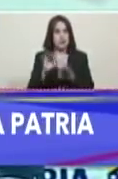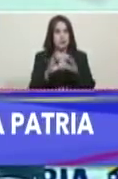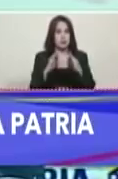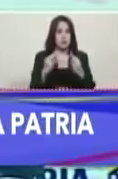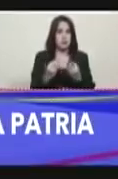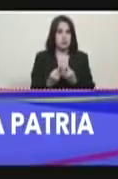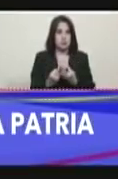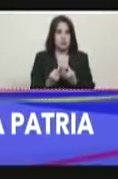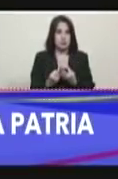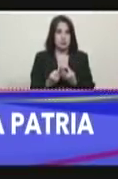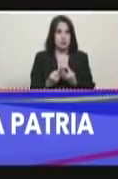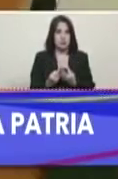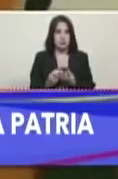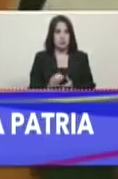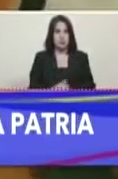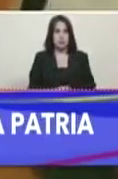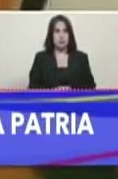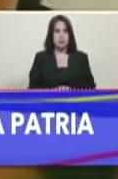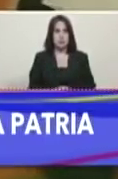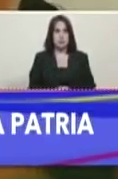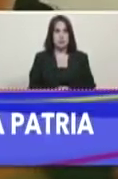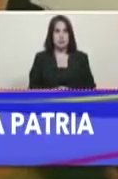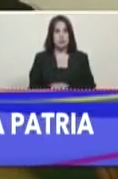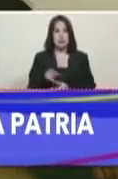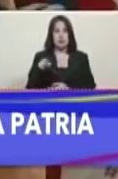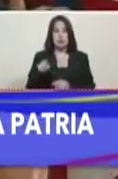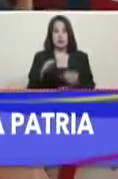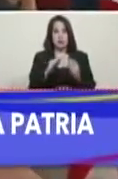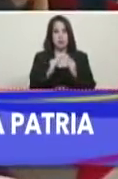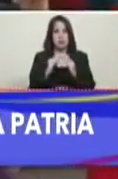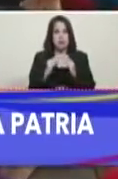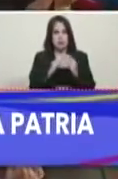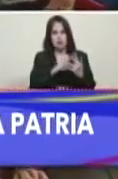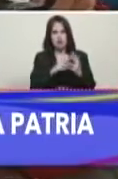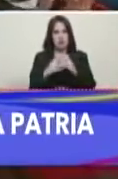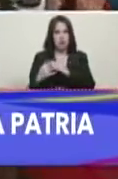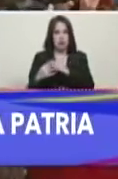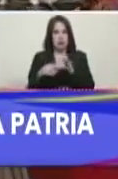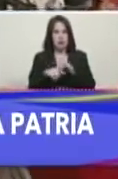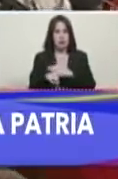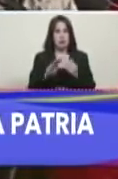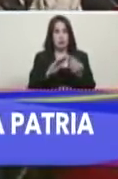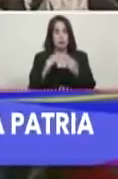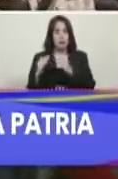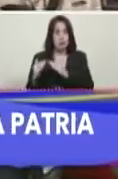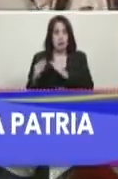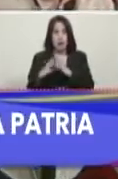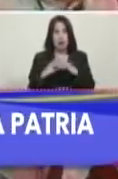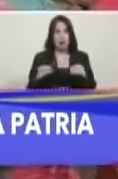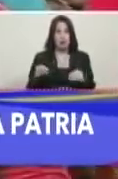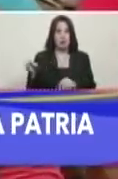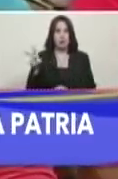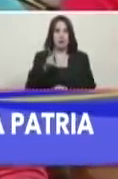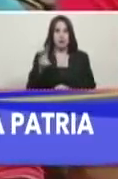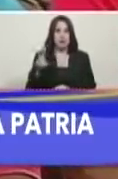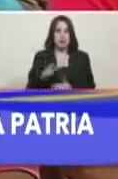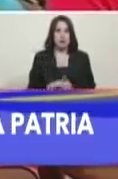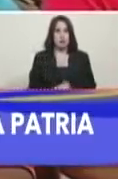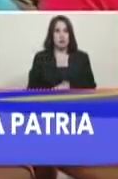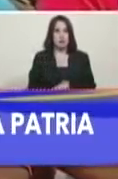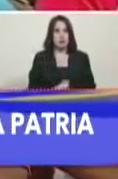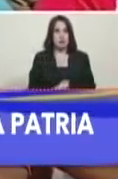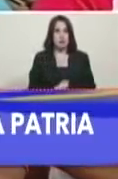en su hogar, en su barrio, en su urbanismo, en su comunidad, a toda Venezuela. Esto es